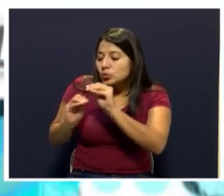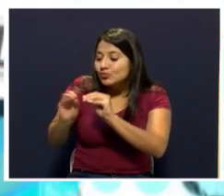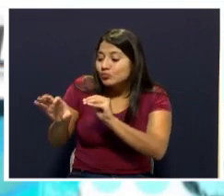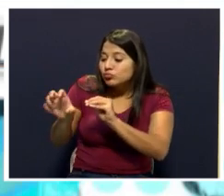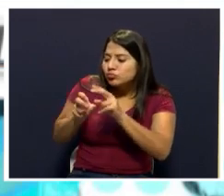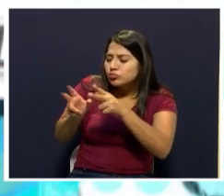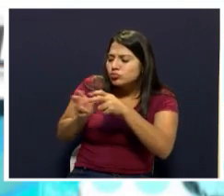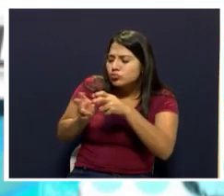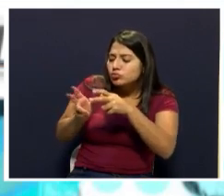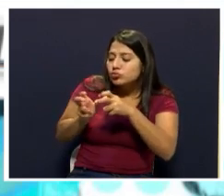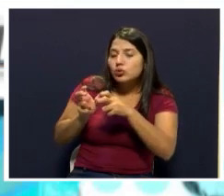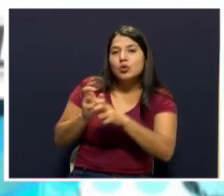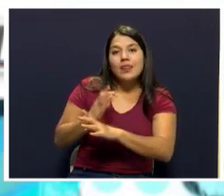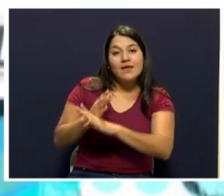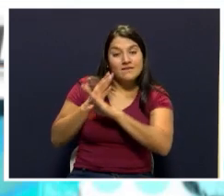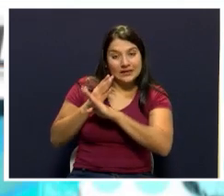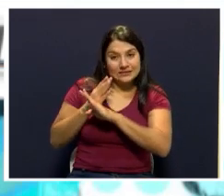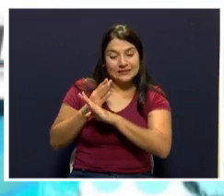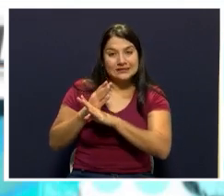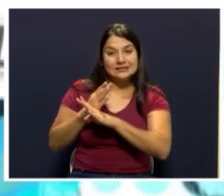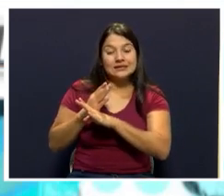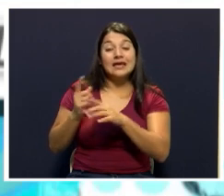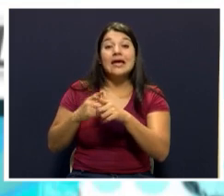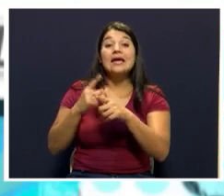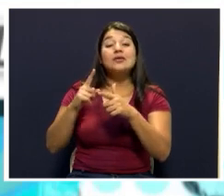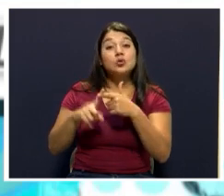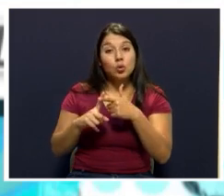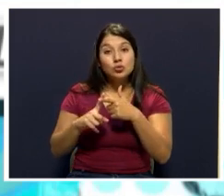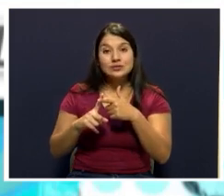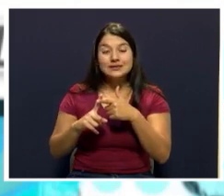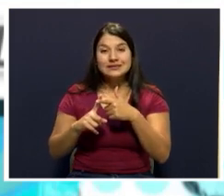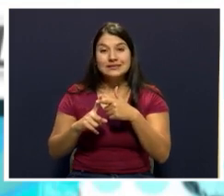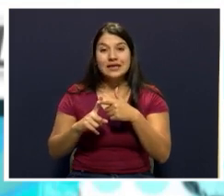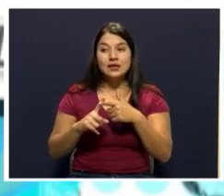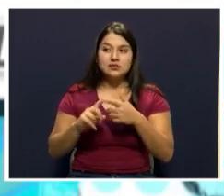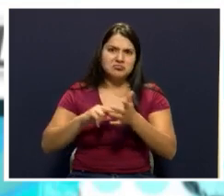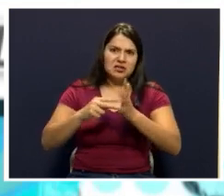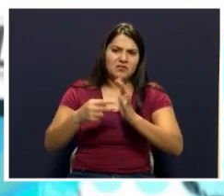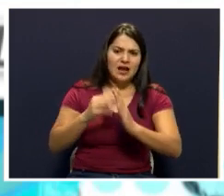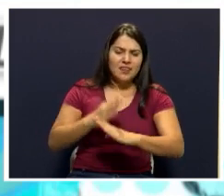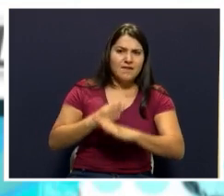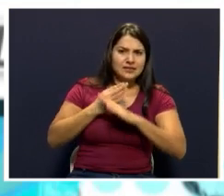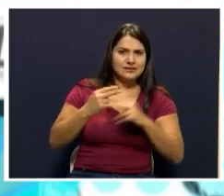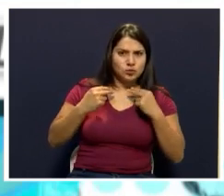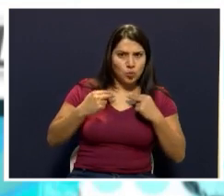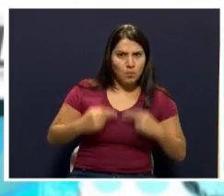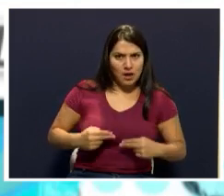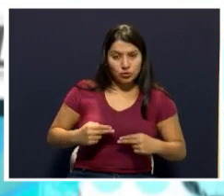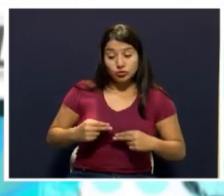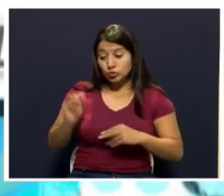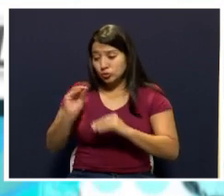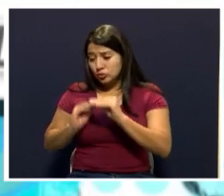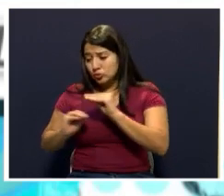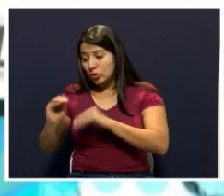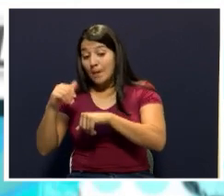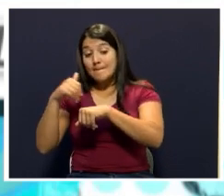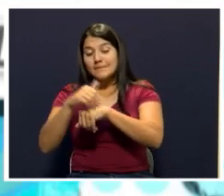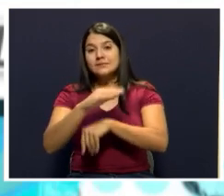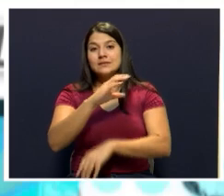en un producto farmacéutico que sería una preparación de anticuerpos humanos que se le devolvería a la Caja Costarricense del Seguro